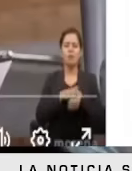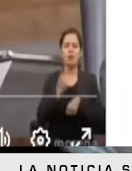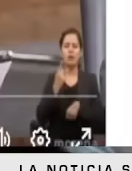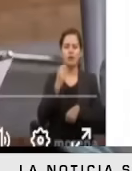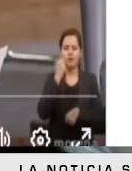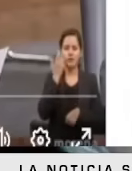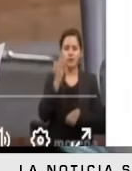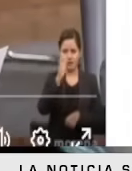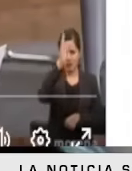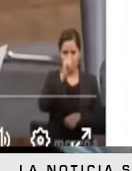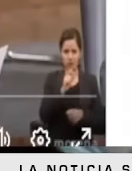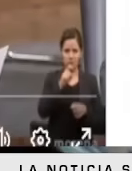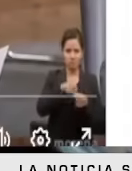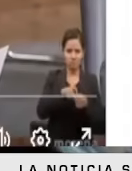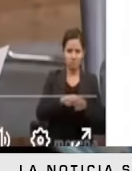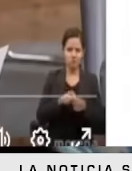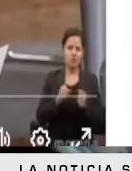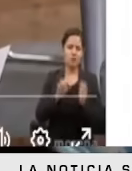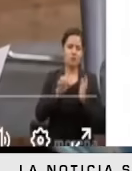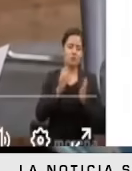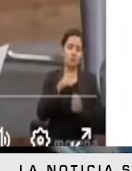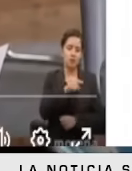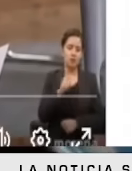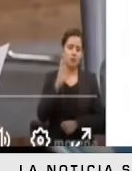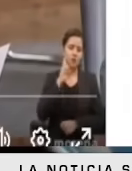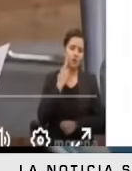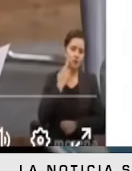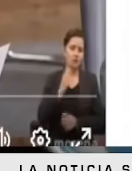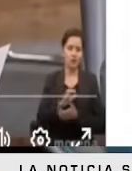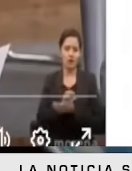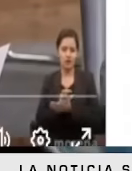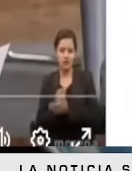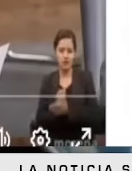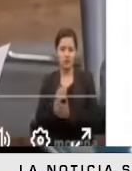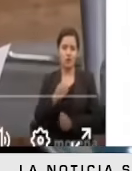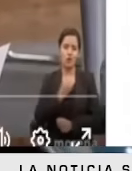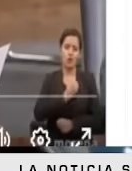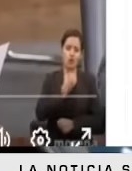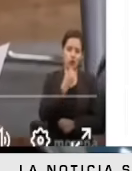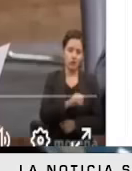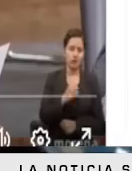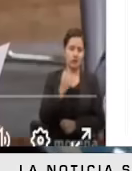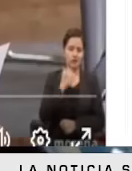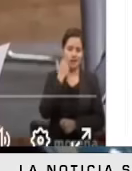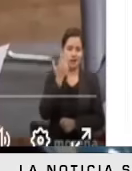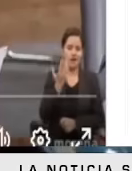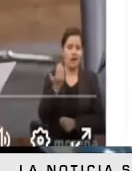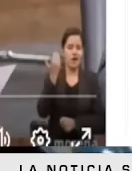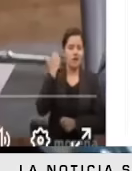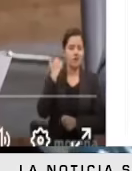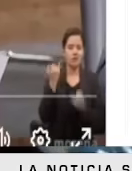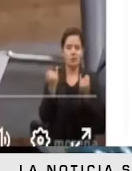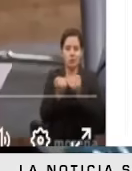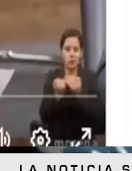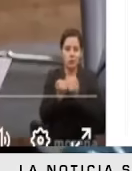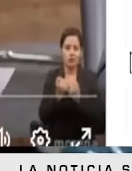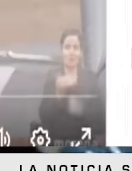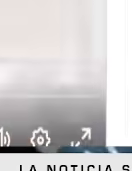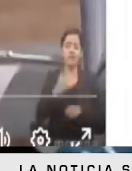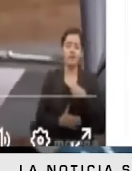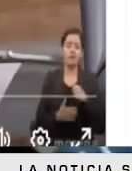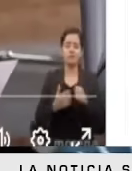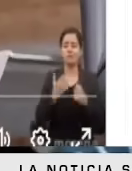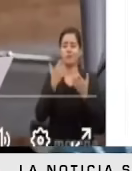causas que los motivan, que es el racismo, el clasismo, el odio, la añoranza del pasado y que añoran también que se hayan acabado los